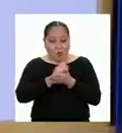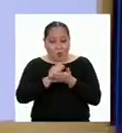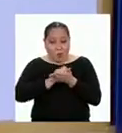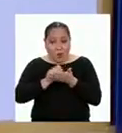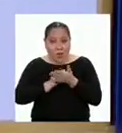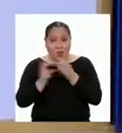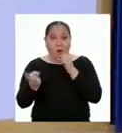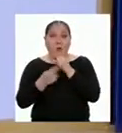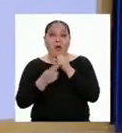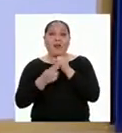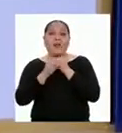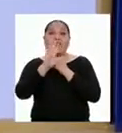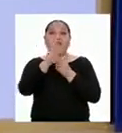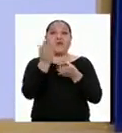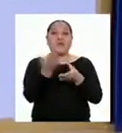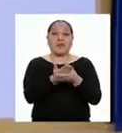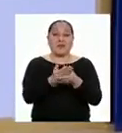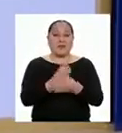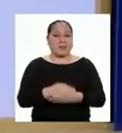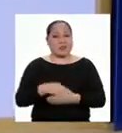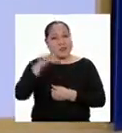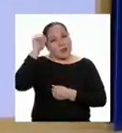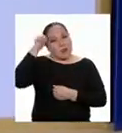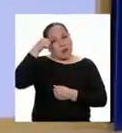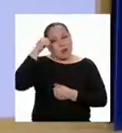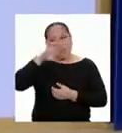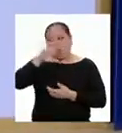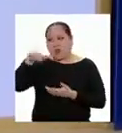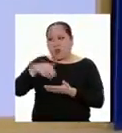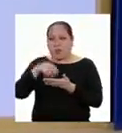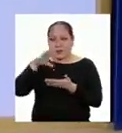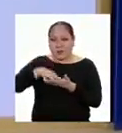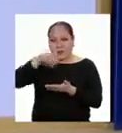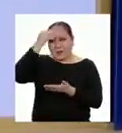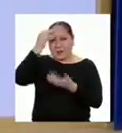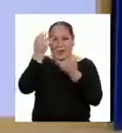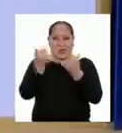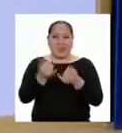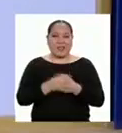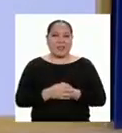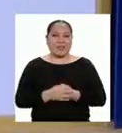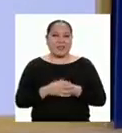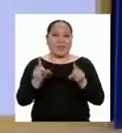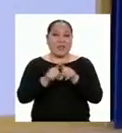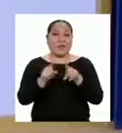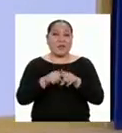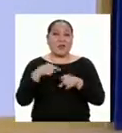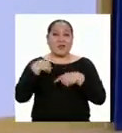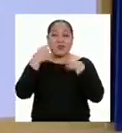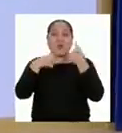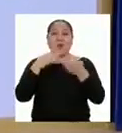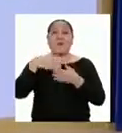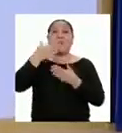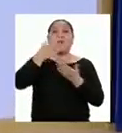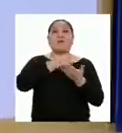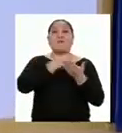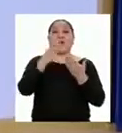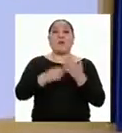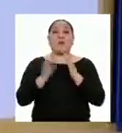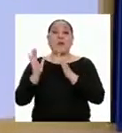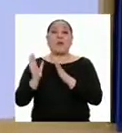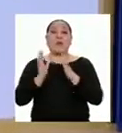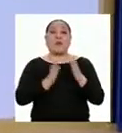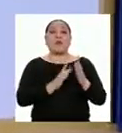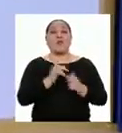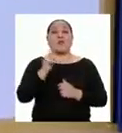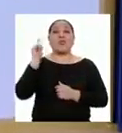guardarlo en tu portafolio. Recuerden todo lo que hemos aprendido el día de hoy. Además, les cuento que en el próximo programa elaboraremos